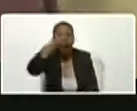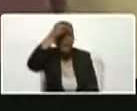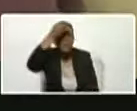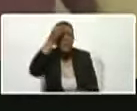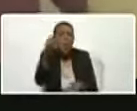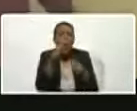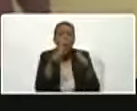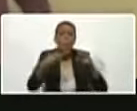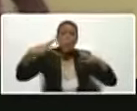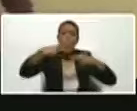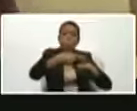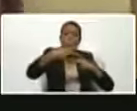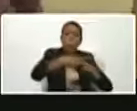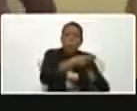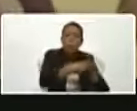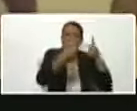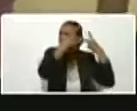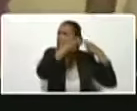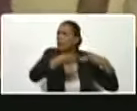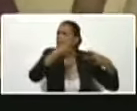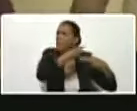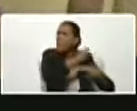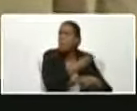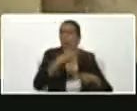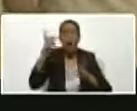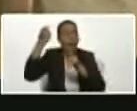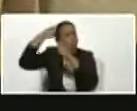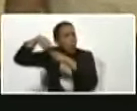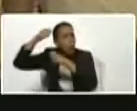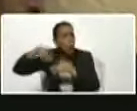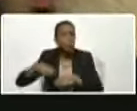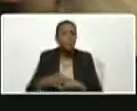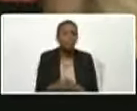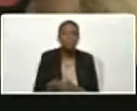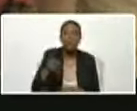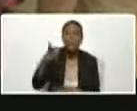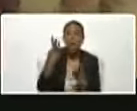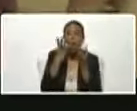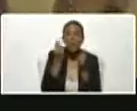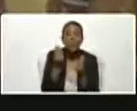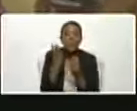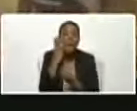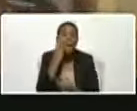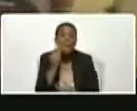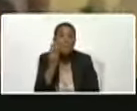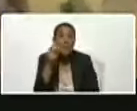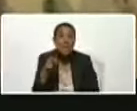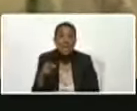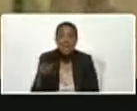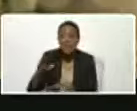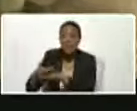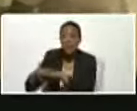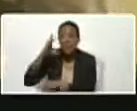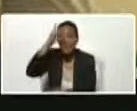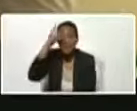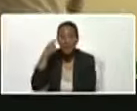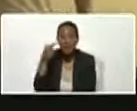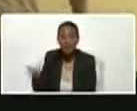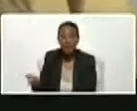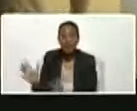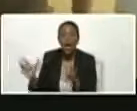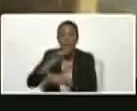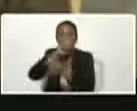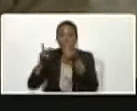pues realizar todo ese trabajo en el área experiencia delsy Aquí está dels Rodríguez